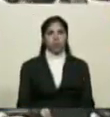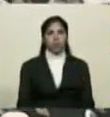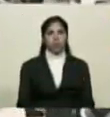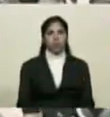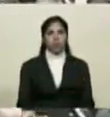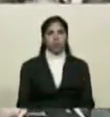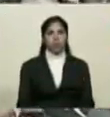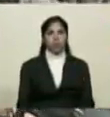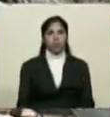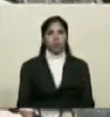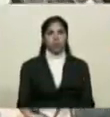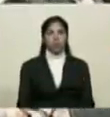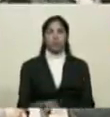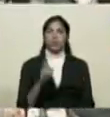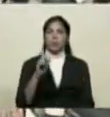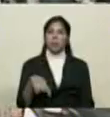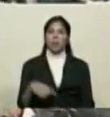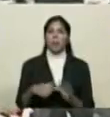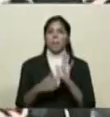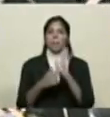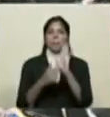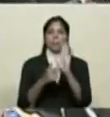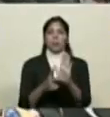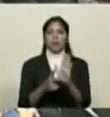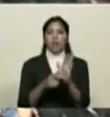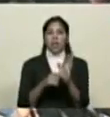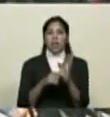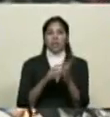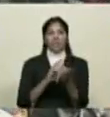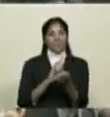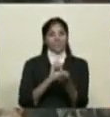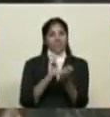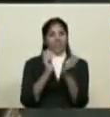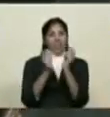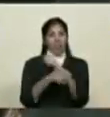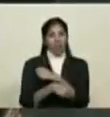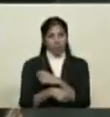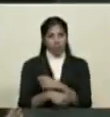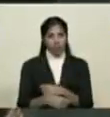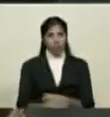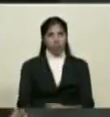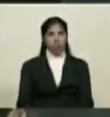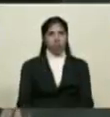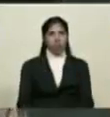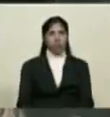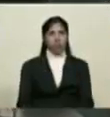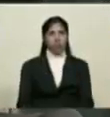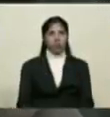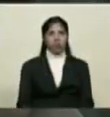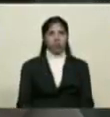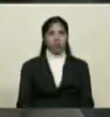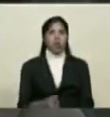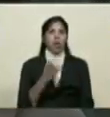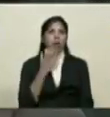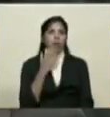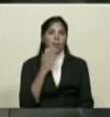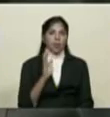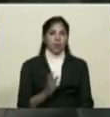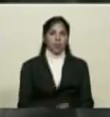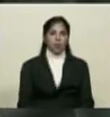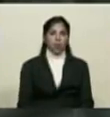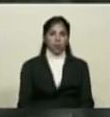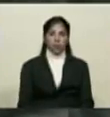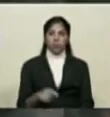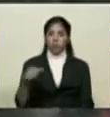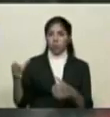nosotros queremos presentar reformas de transformación. Por ejemplo, las competencias de la Dirección de Investigación